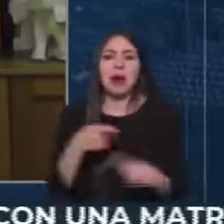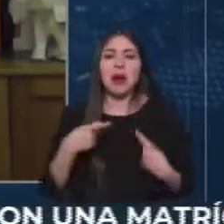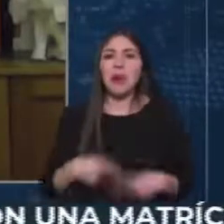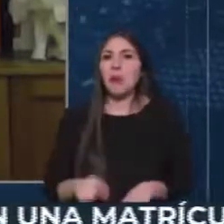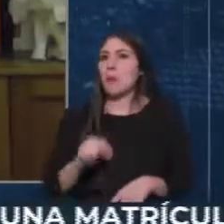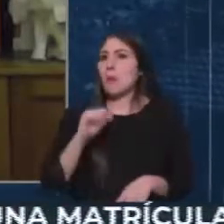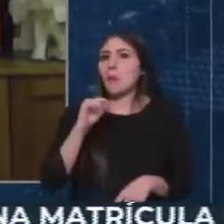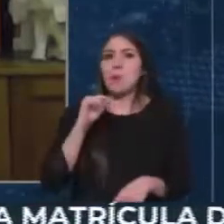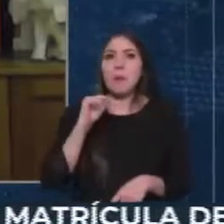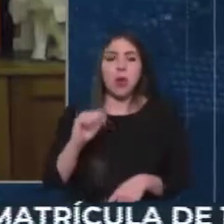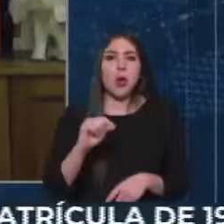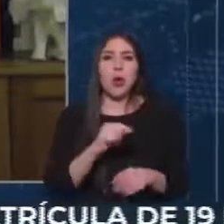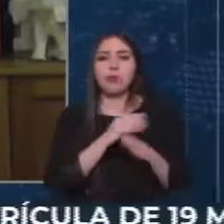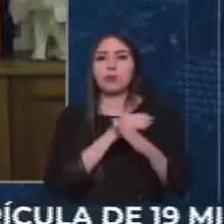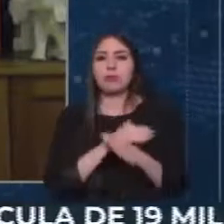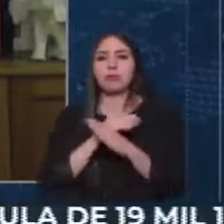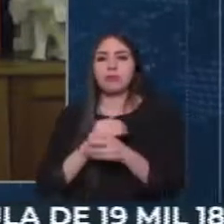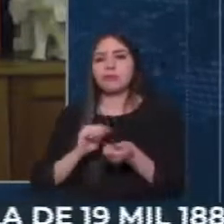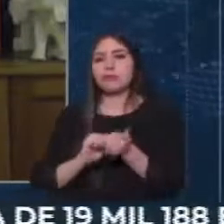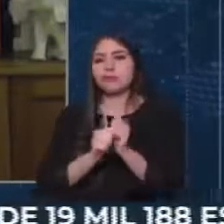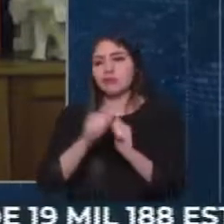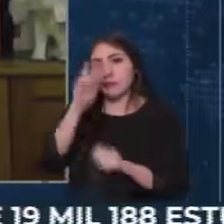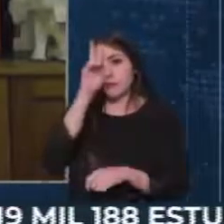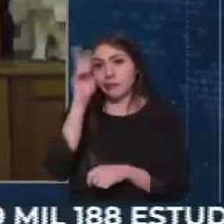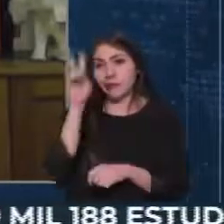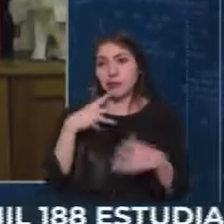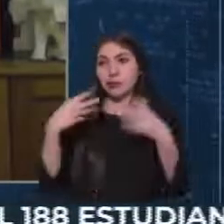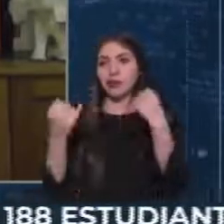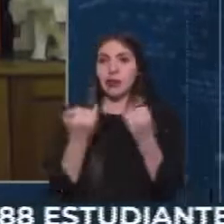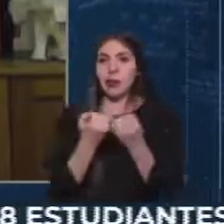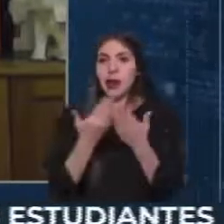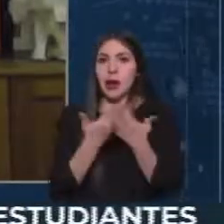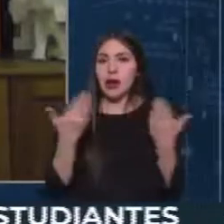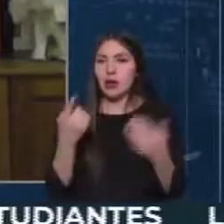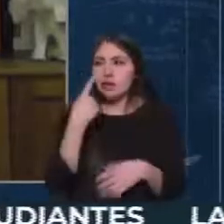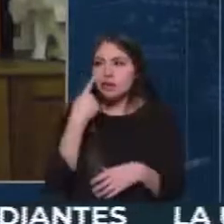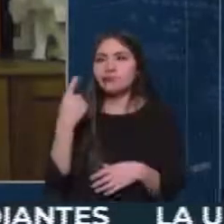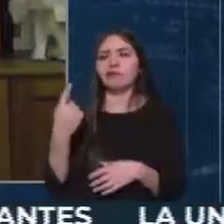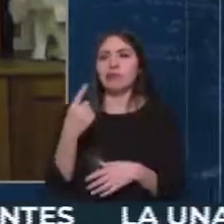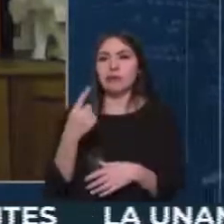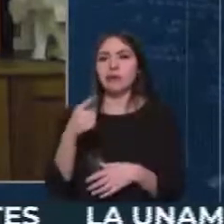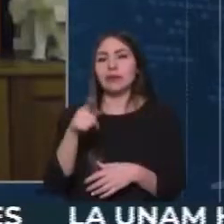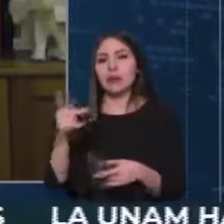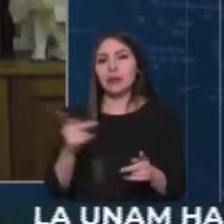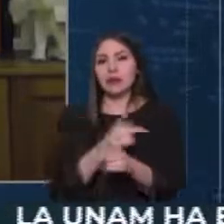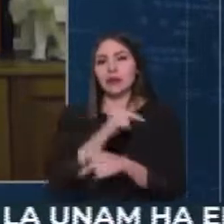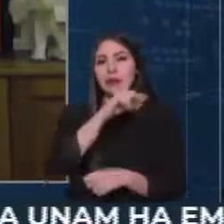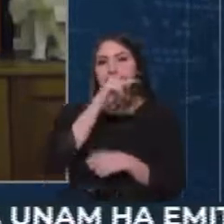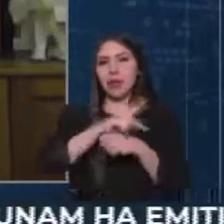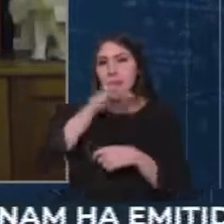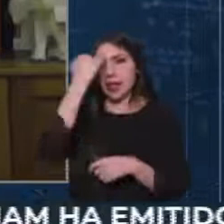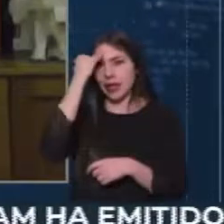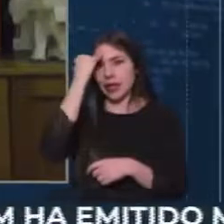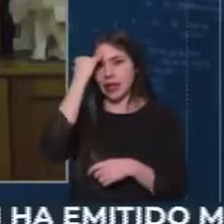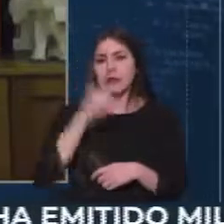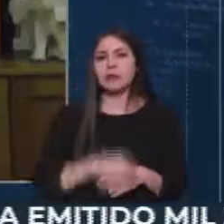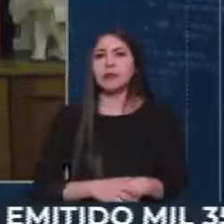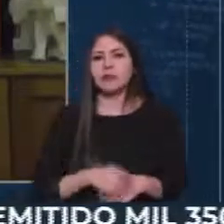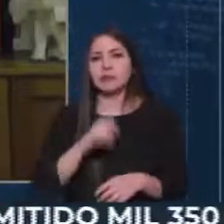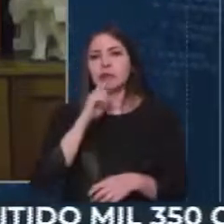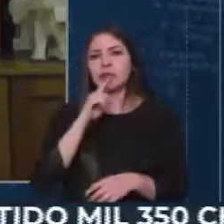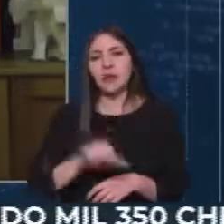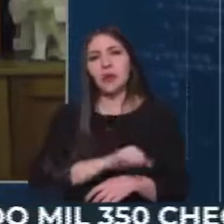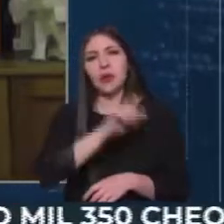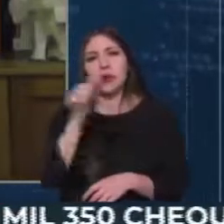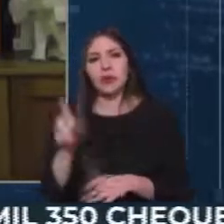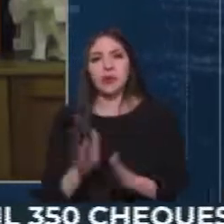se puede llegar a un efecto pues bastante devastador, como estamos viendo en India. Hay algunos factores también estructurales, por supuesto, que